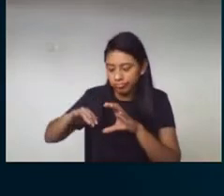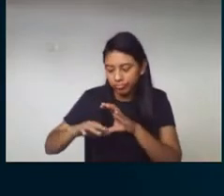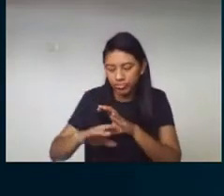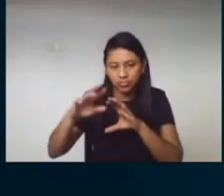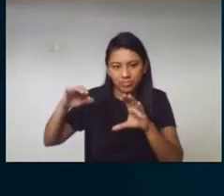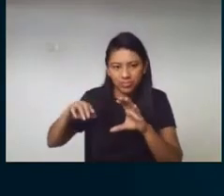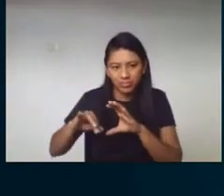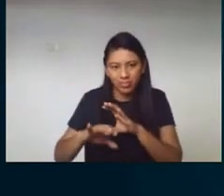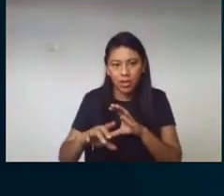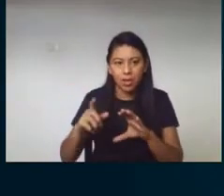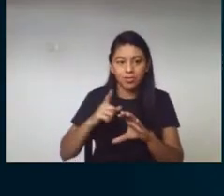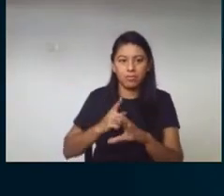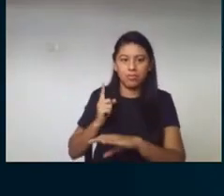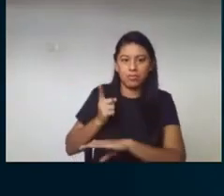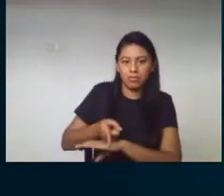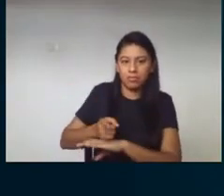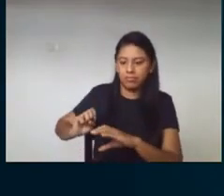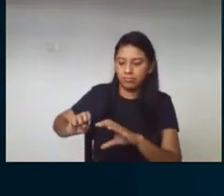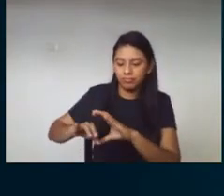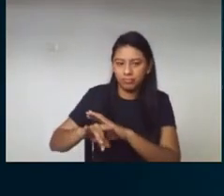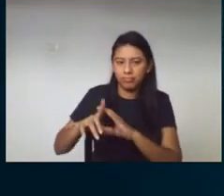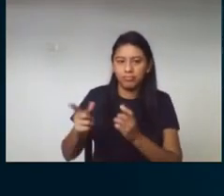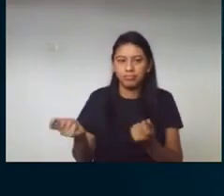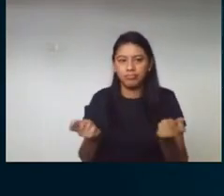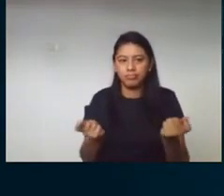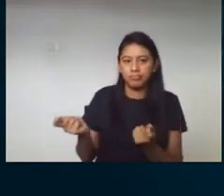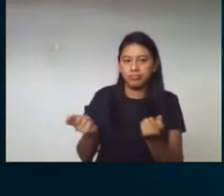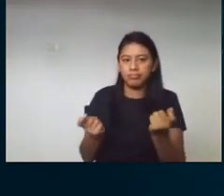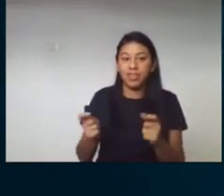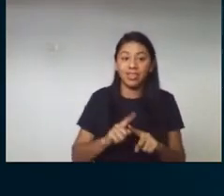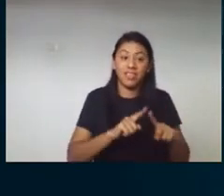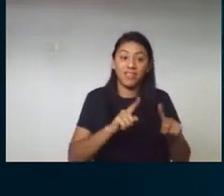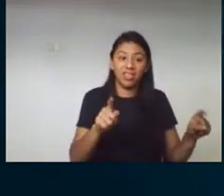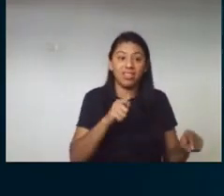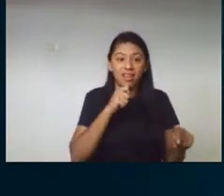agua por debajo y tiene pues, aire por encima, está abierta la atmósfera.